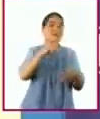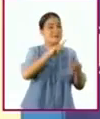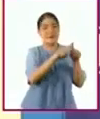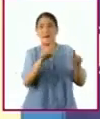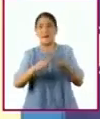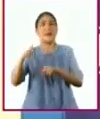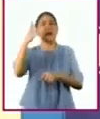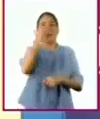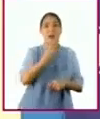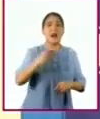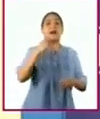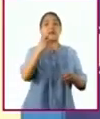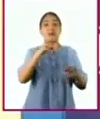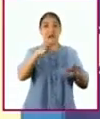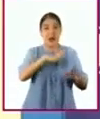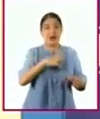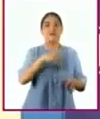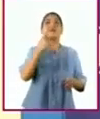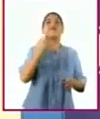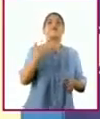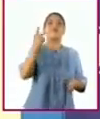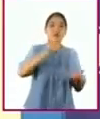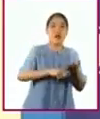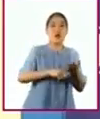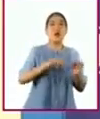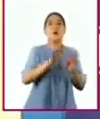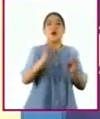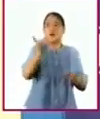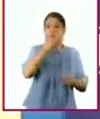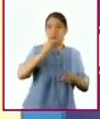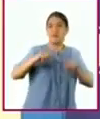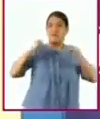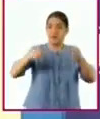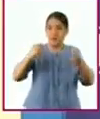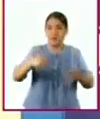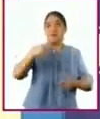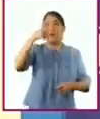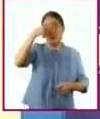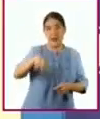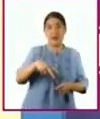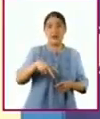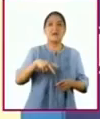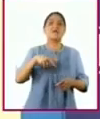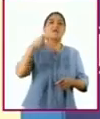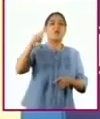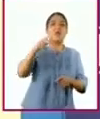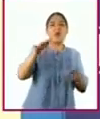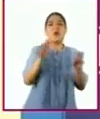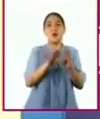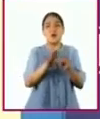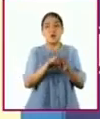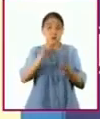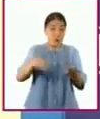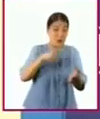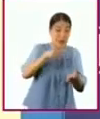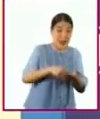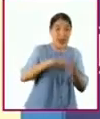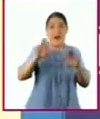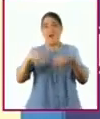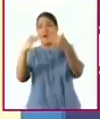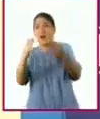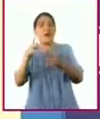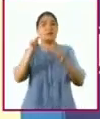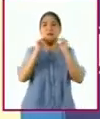a que en ella se mezclan costumbres y tradiciones mexicanas, ya sean precolombinas o coloniales, con